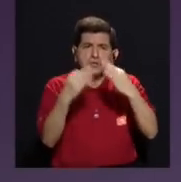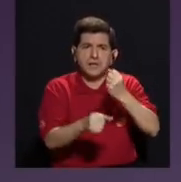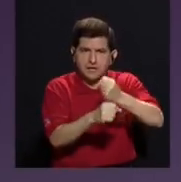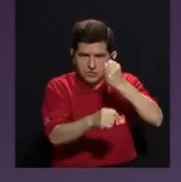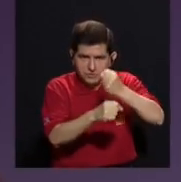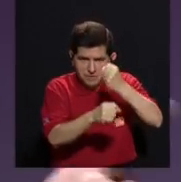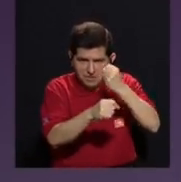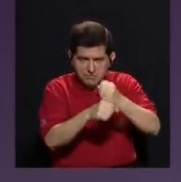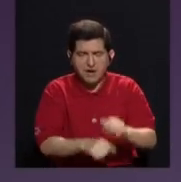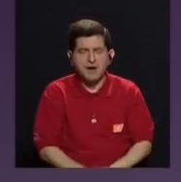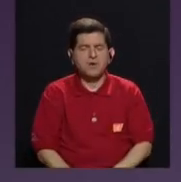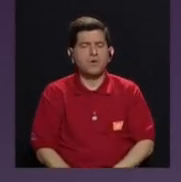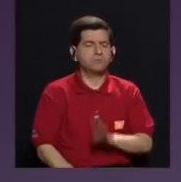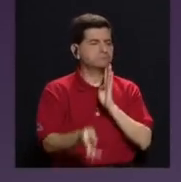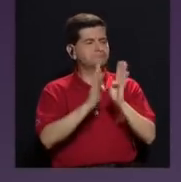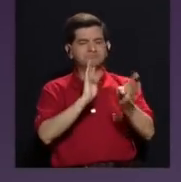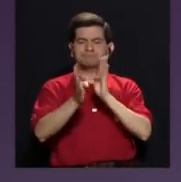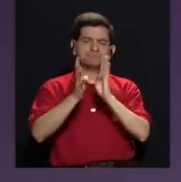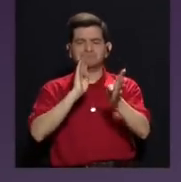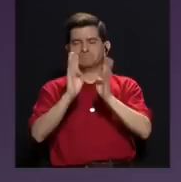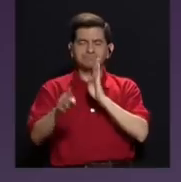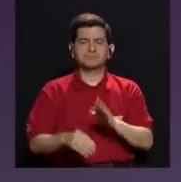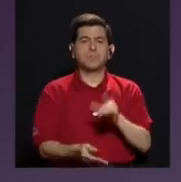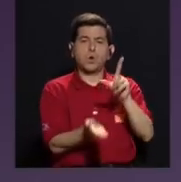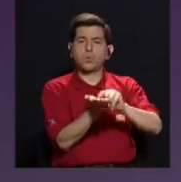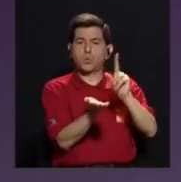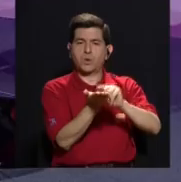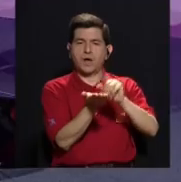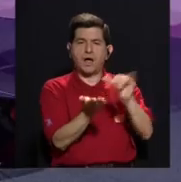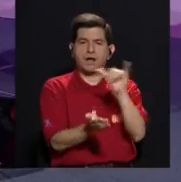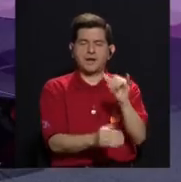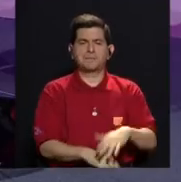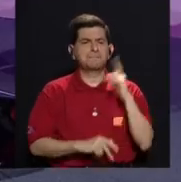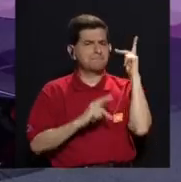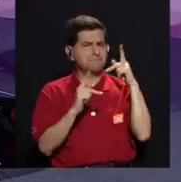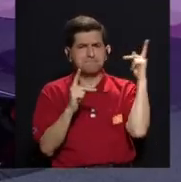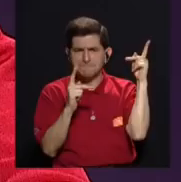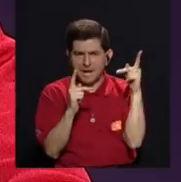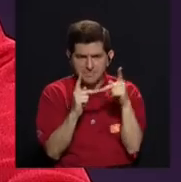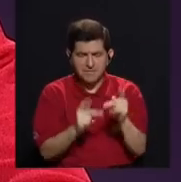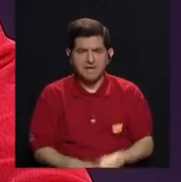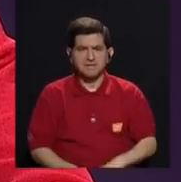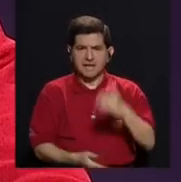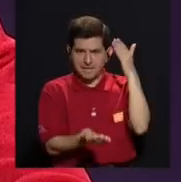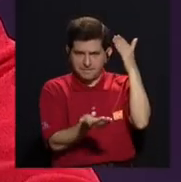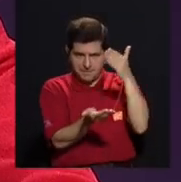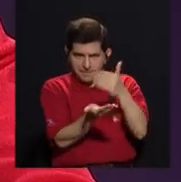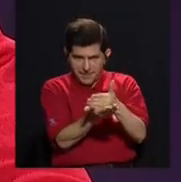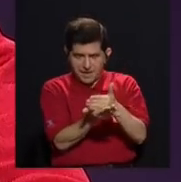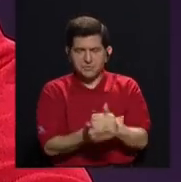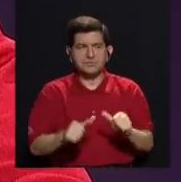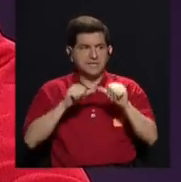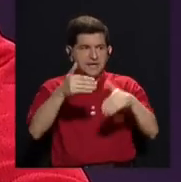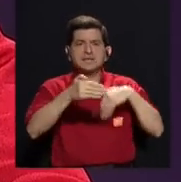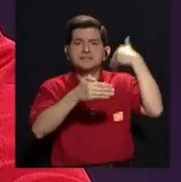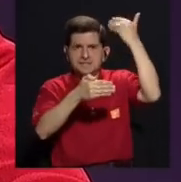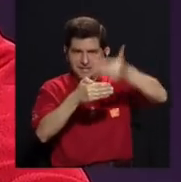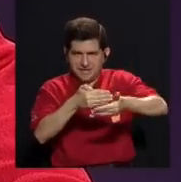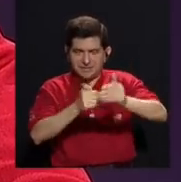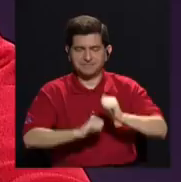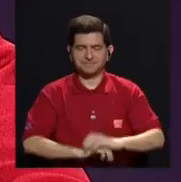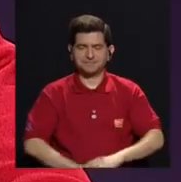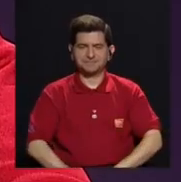trabajo poder verbalizar las y publicarlas perfecto bueno vamos a una pax pausa y ya que ingresábamos